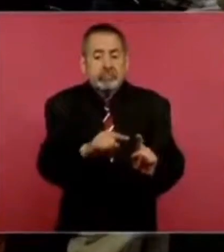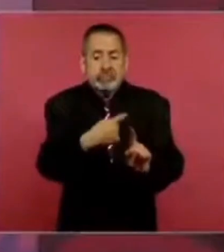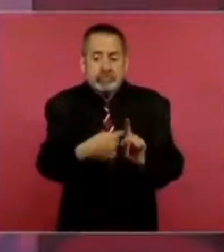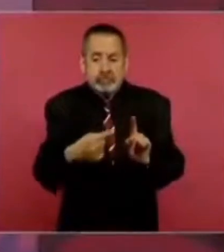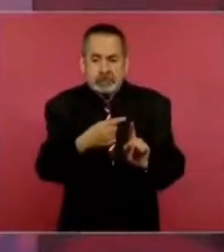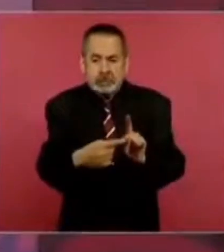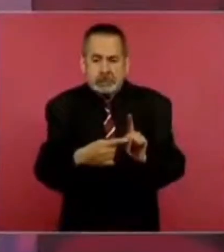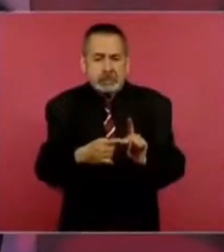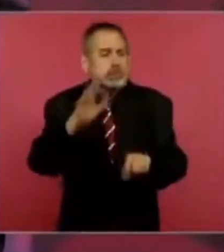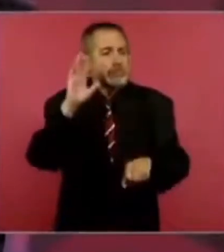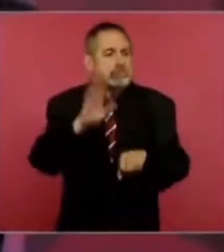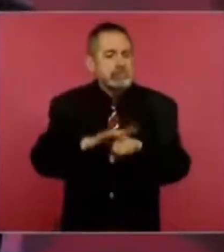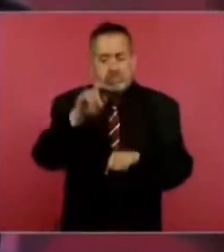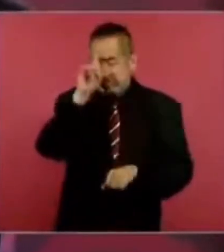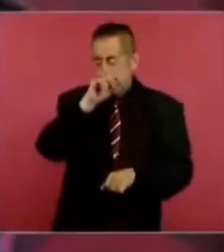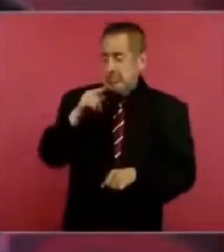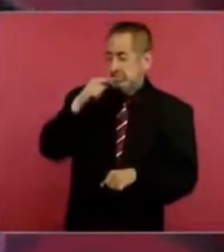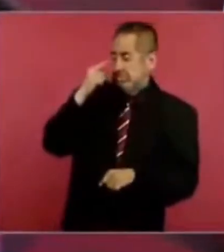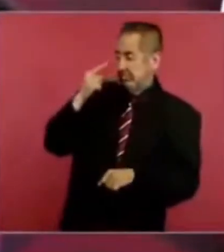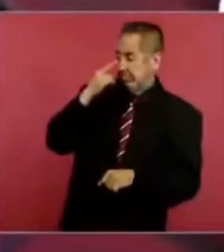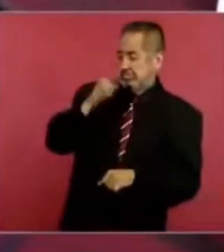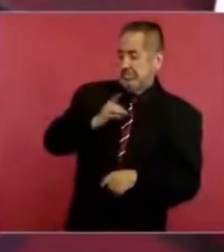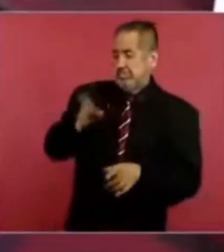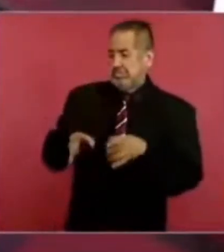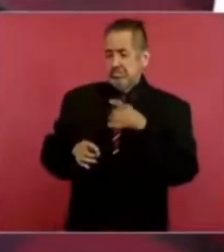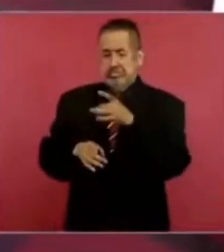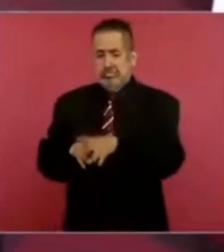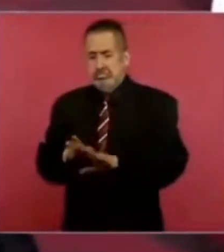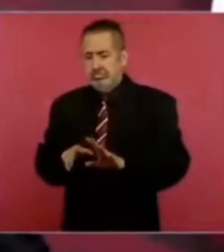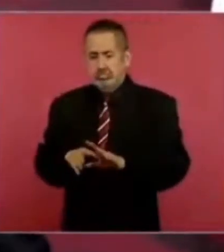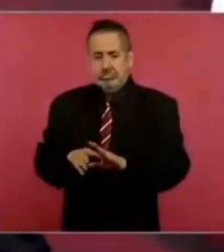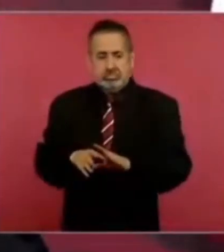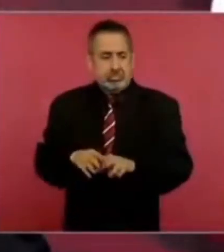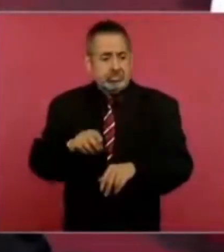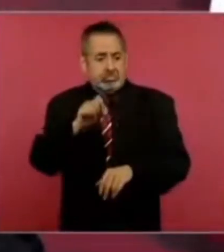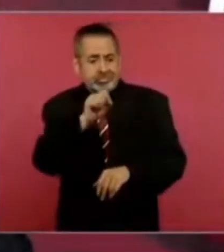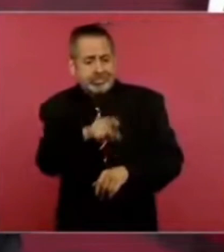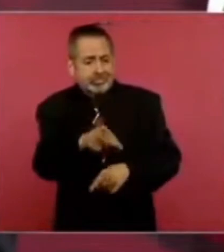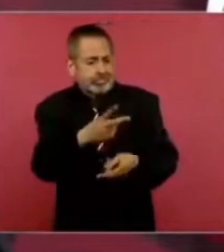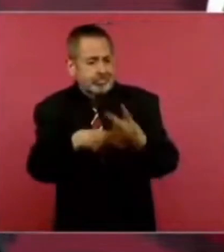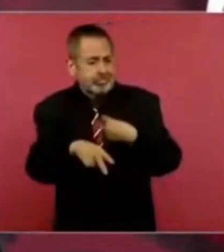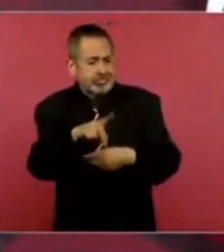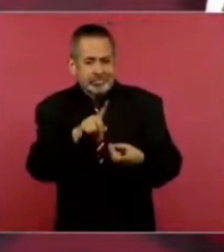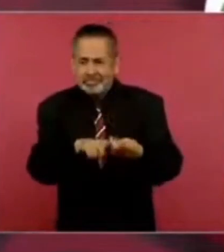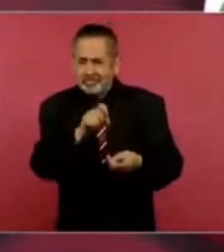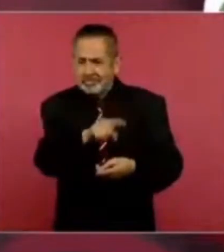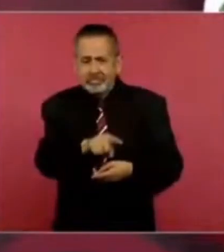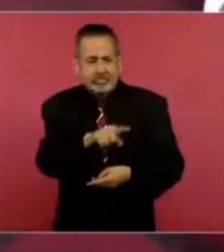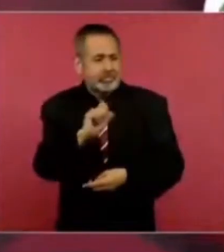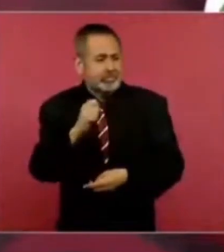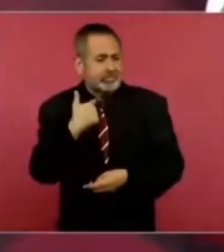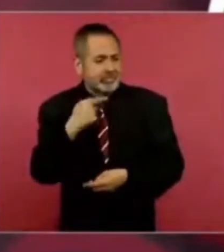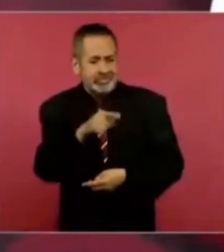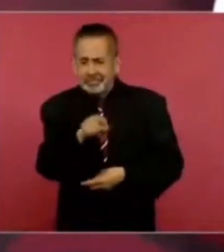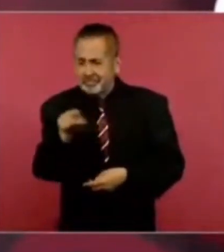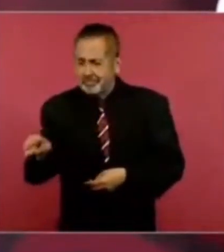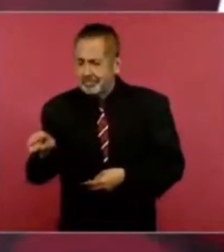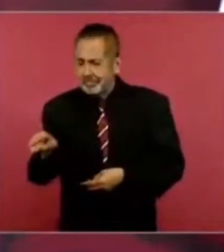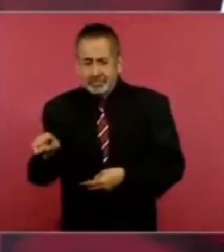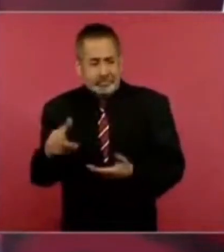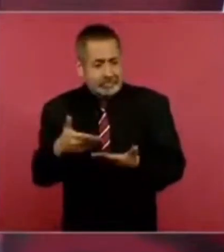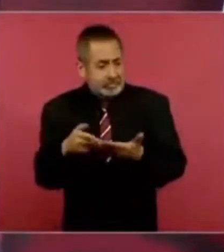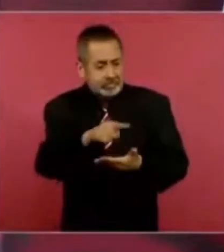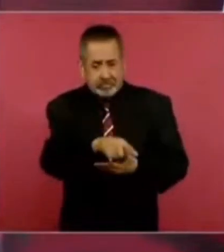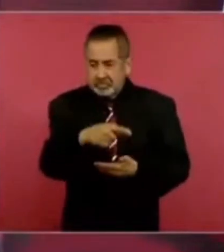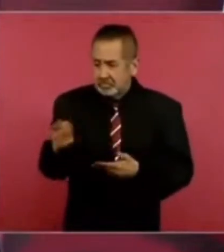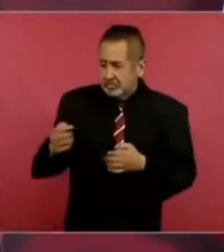Se vuelven como enemigos de su propio pueblo, de su propia clase.